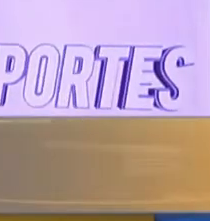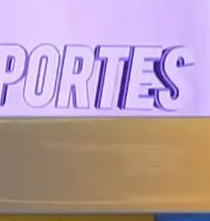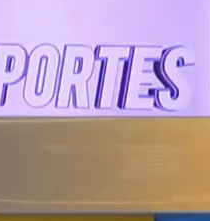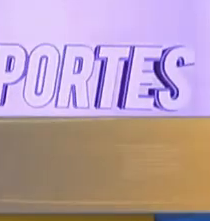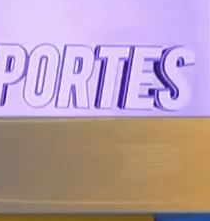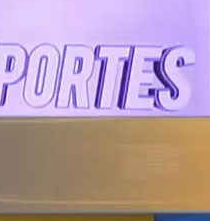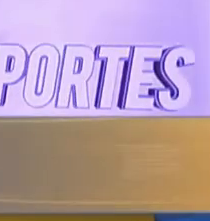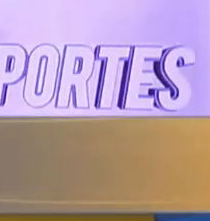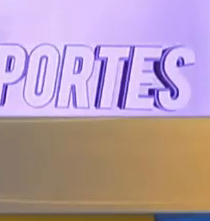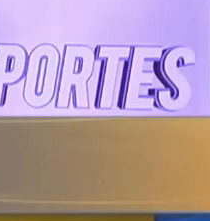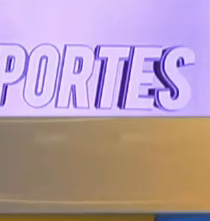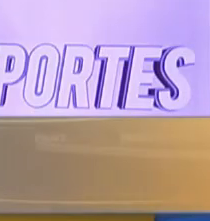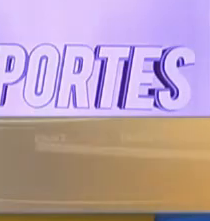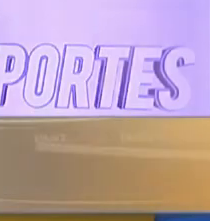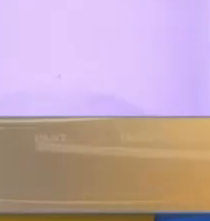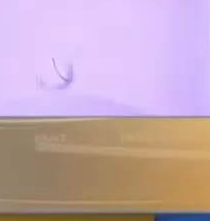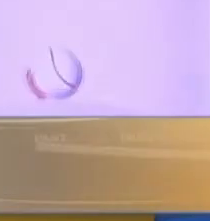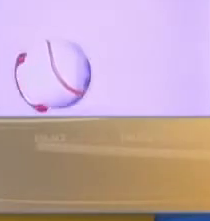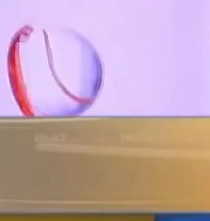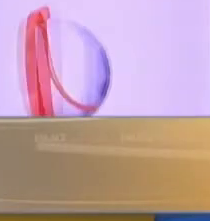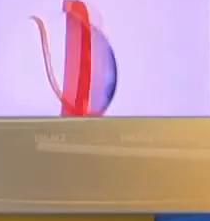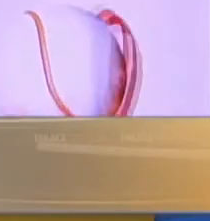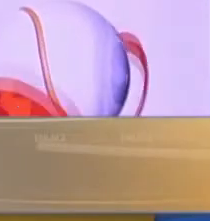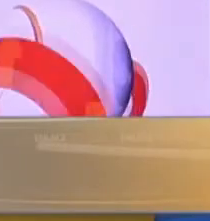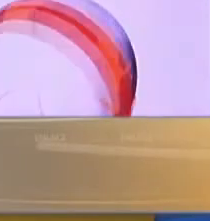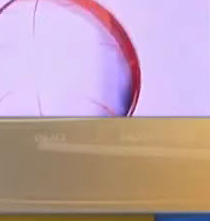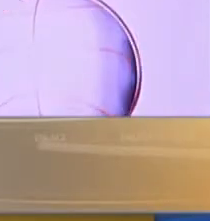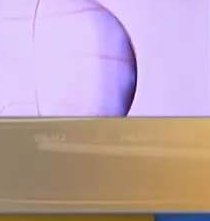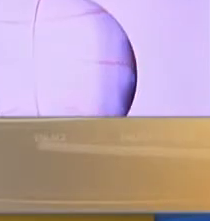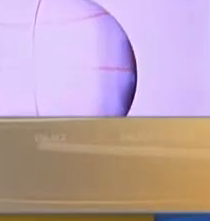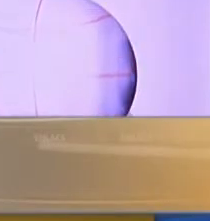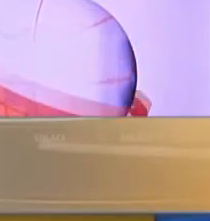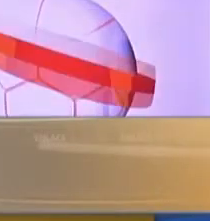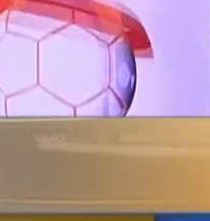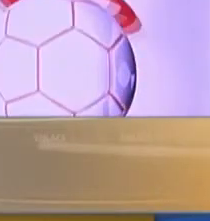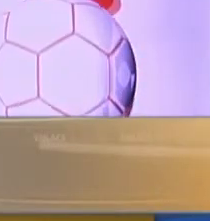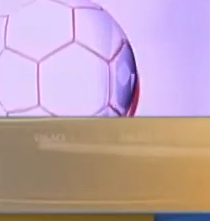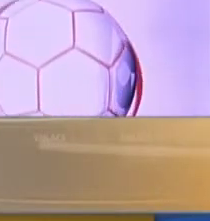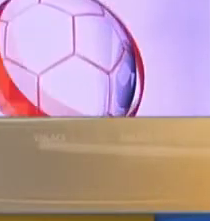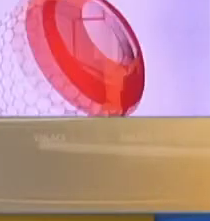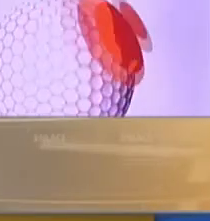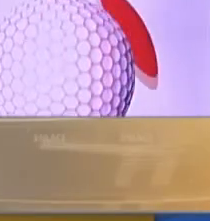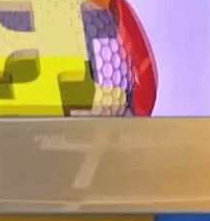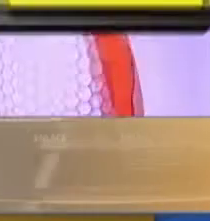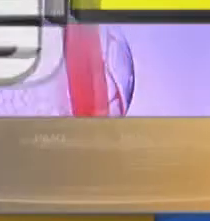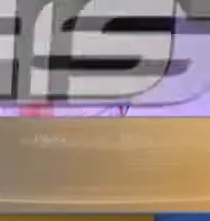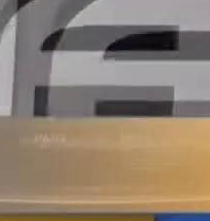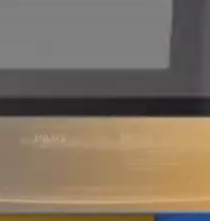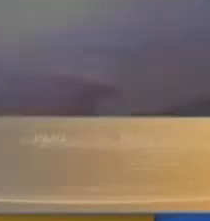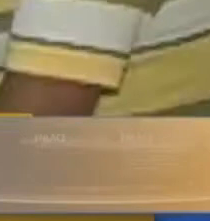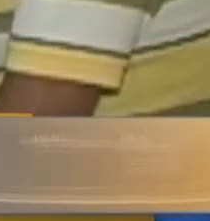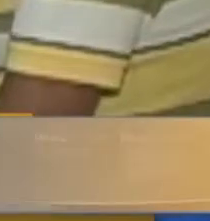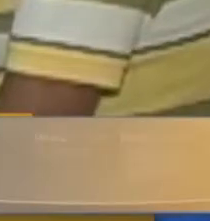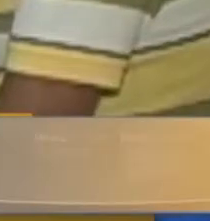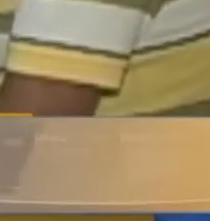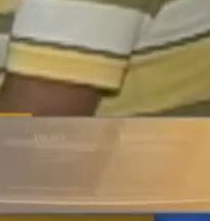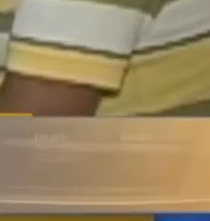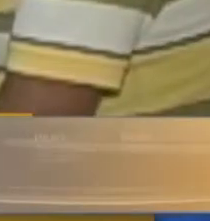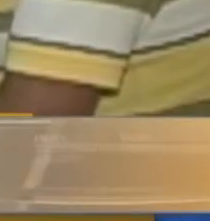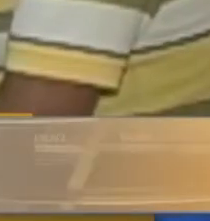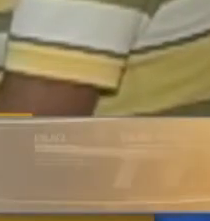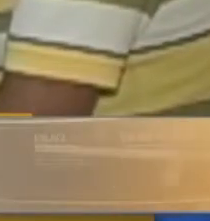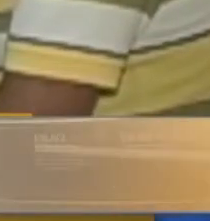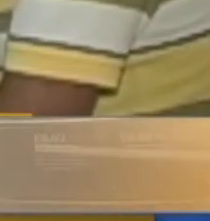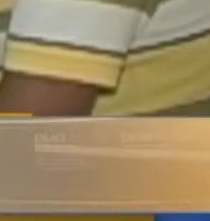intensifica sus entrenamientos con el fin de traerse el primer lugar. La ampliación de estas y otras noticias deportivas en la presente emisión. Y al cierre,